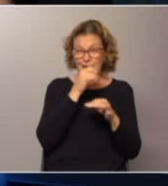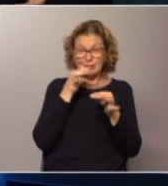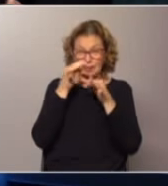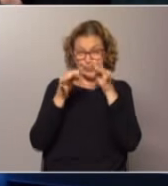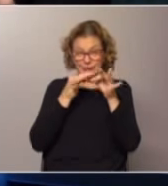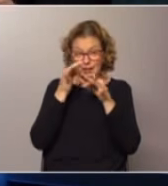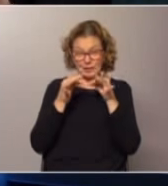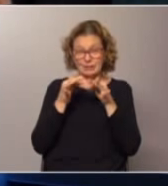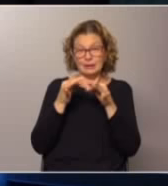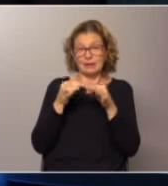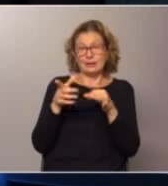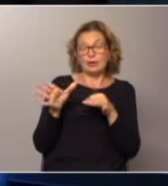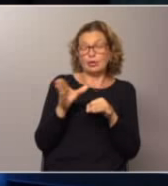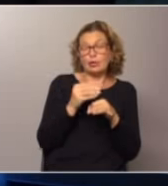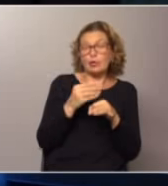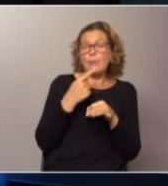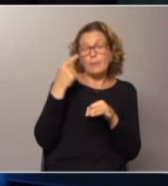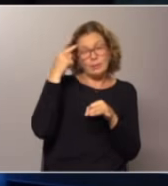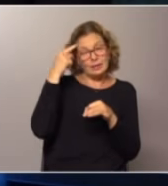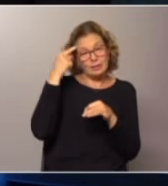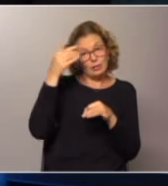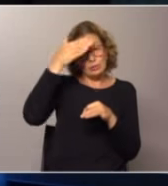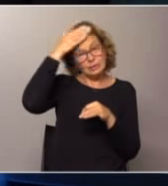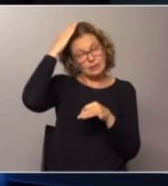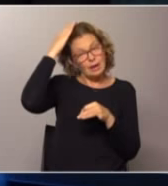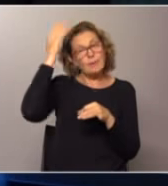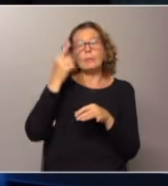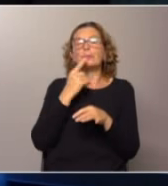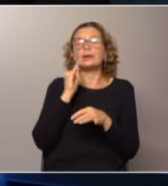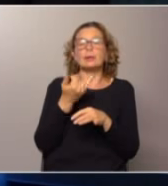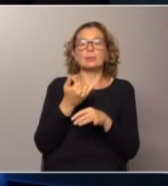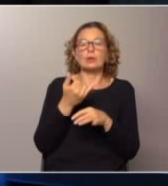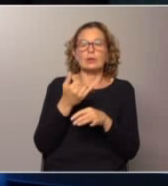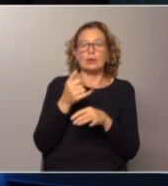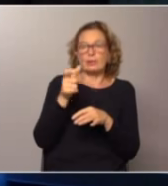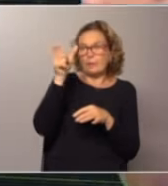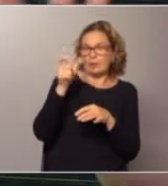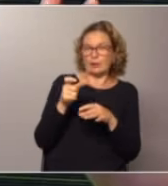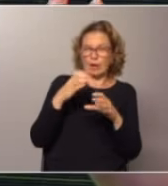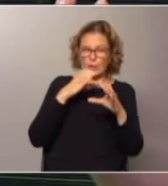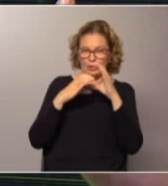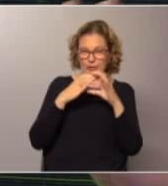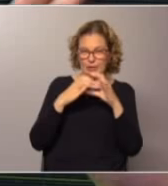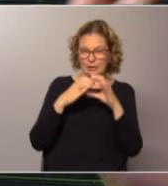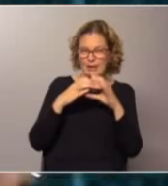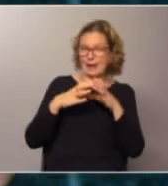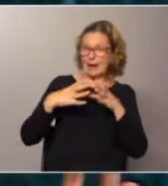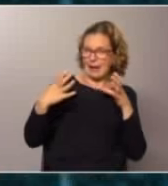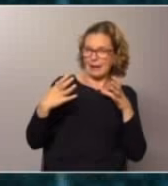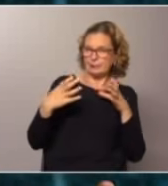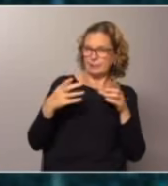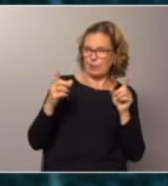requieren complejidad y de repente pensando entrar trump es un gran es un gran comunicador y es un gran creador de eslóganes es un gran